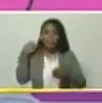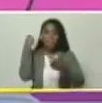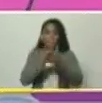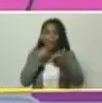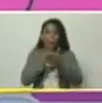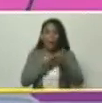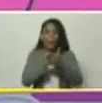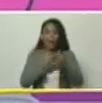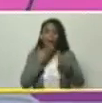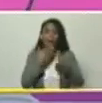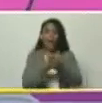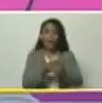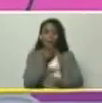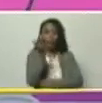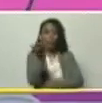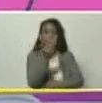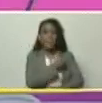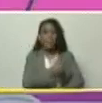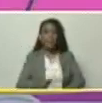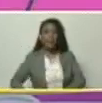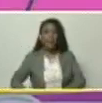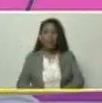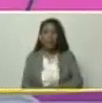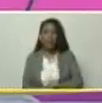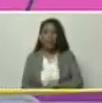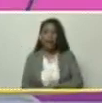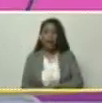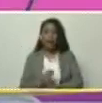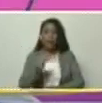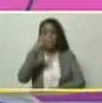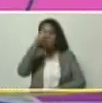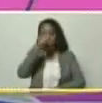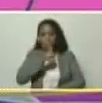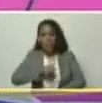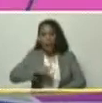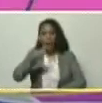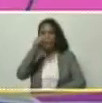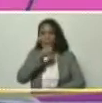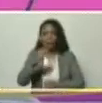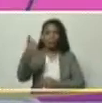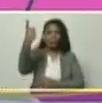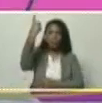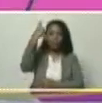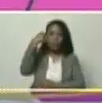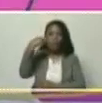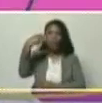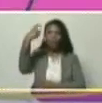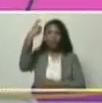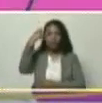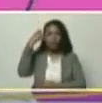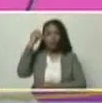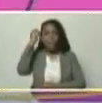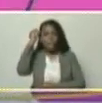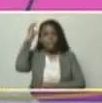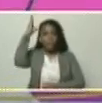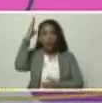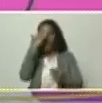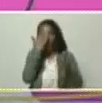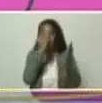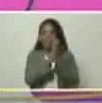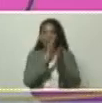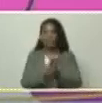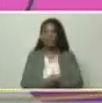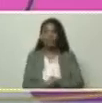que gracias a usted, presidente, a su paciencia, a sus enseñanzas, a su capacidad de enfrentarse